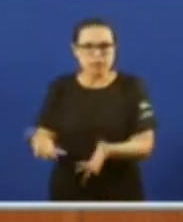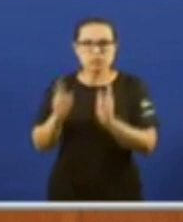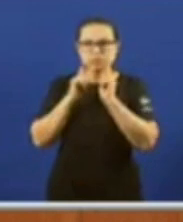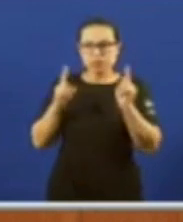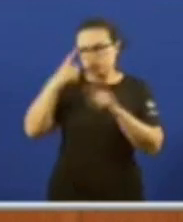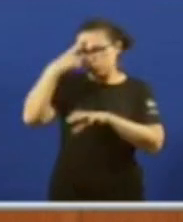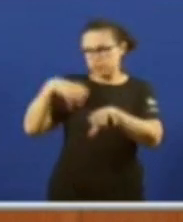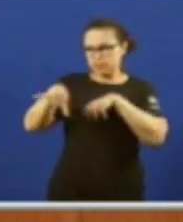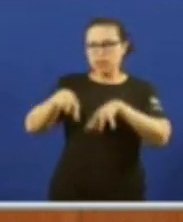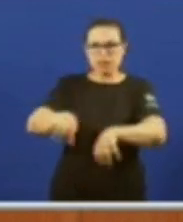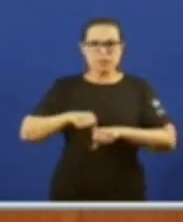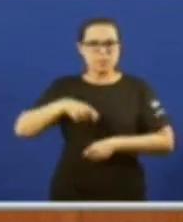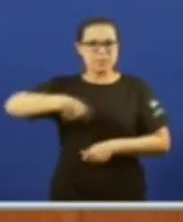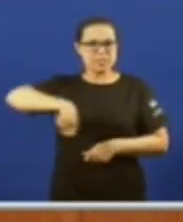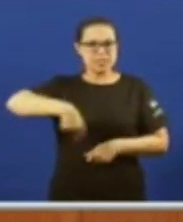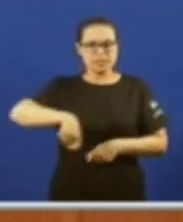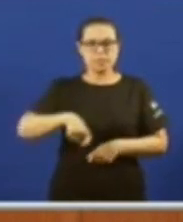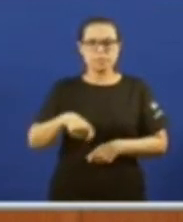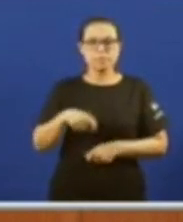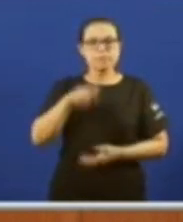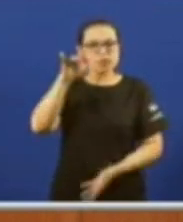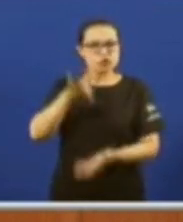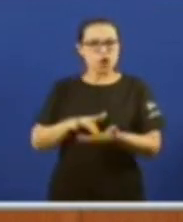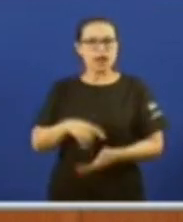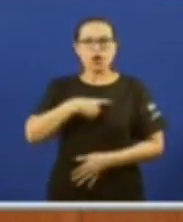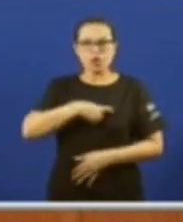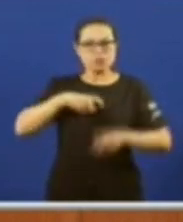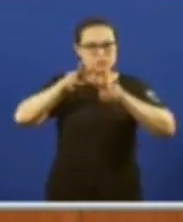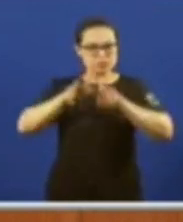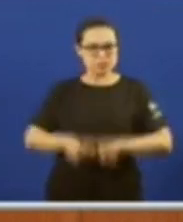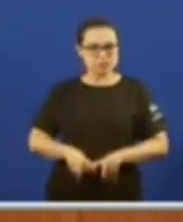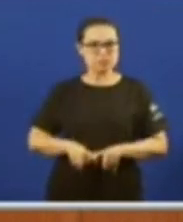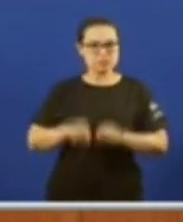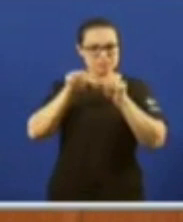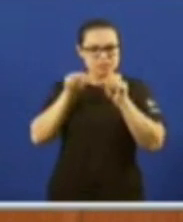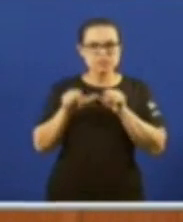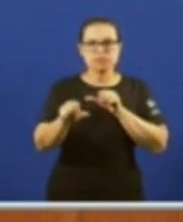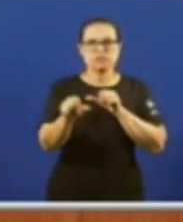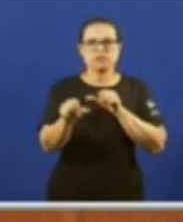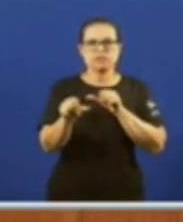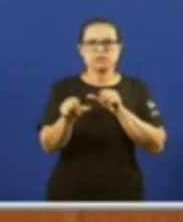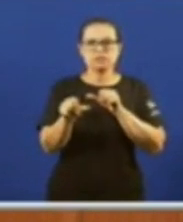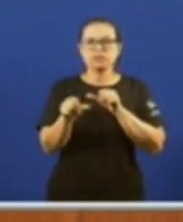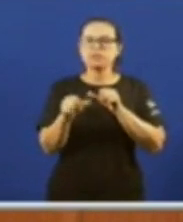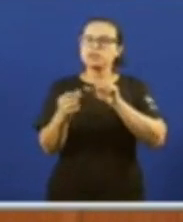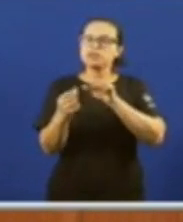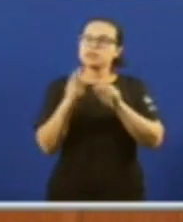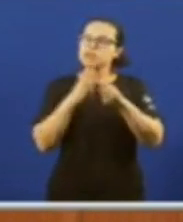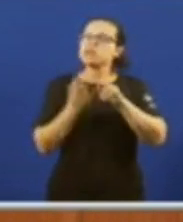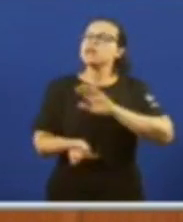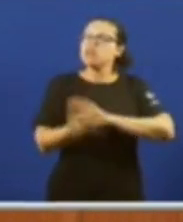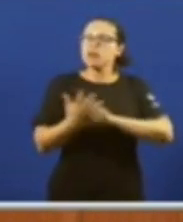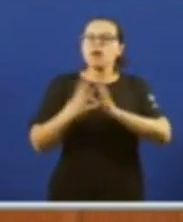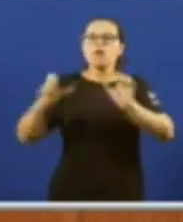estivera no seu lugar. Ofrézolle que unha vez constituída a comisión de investigación fagamos o pacto forestal que